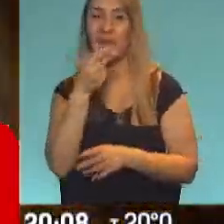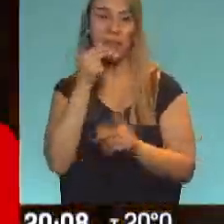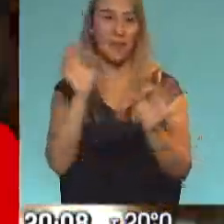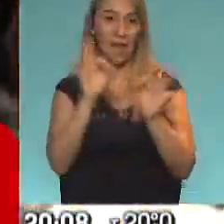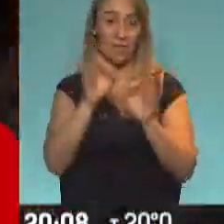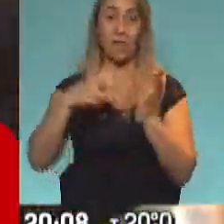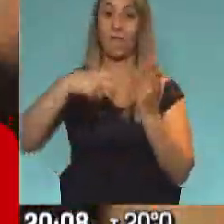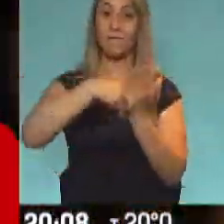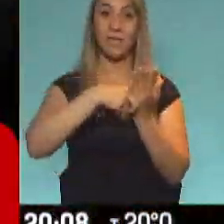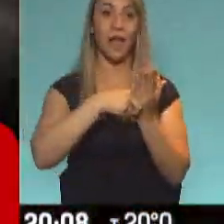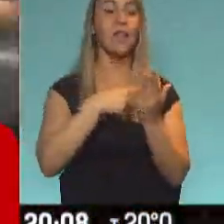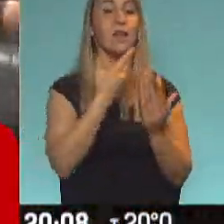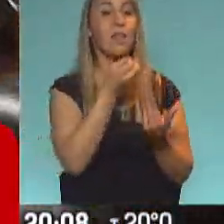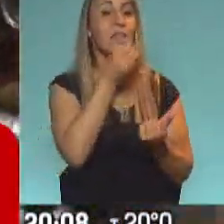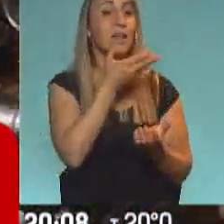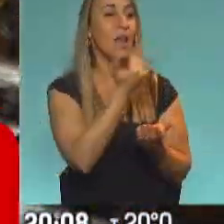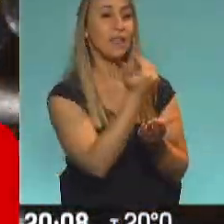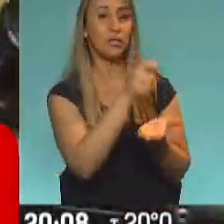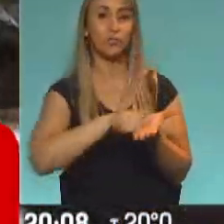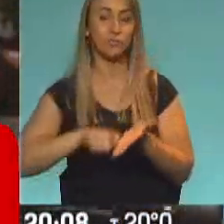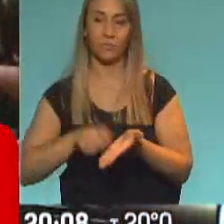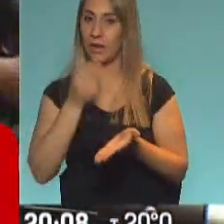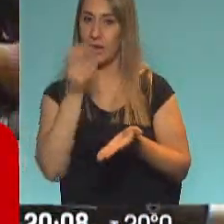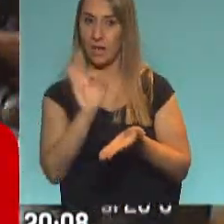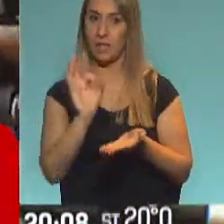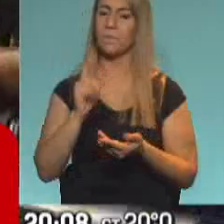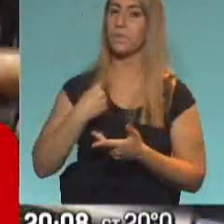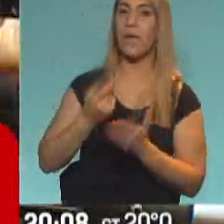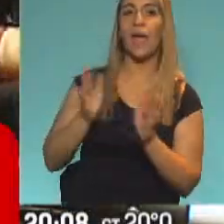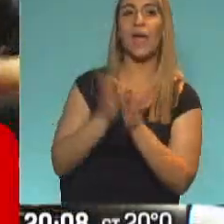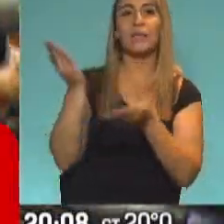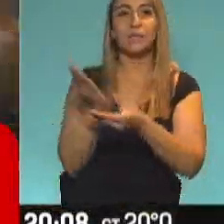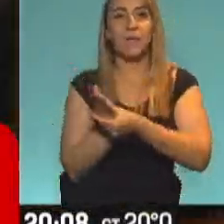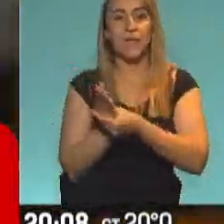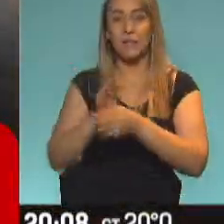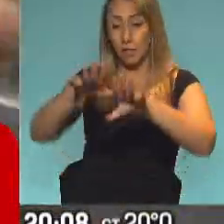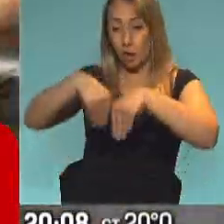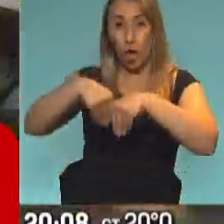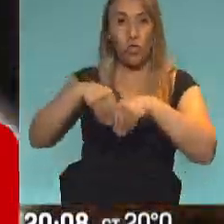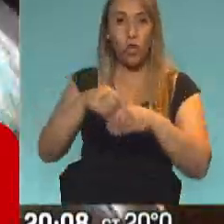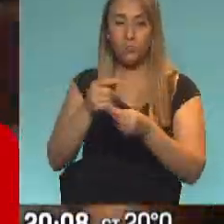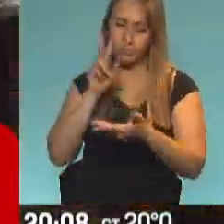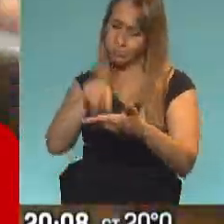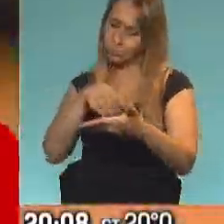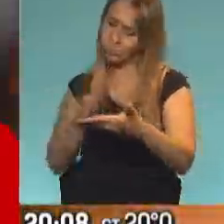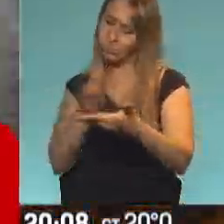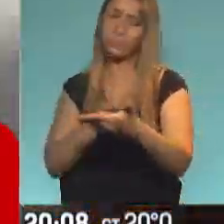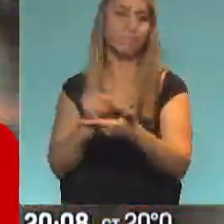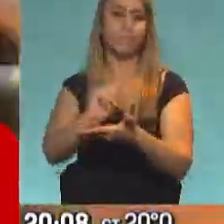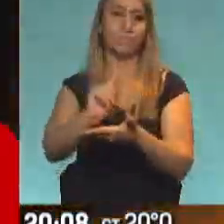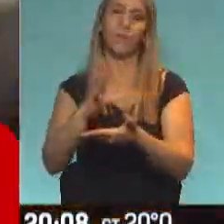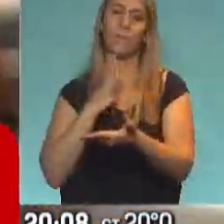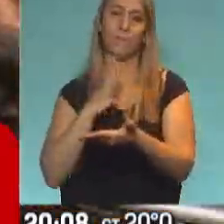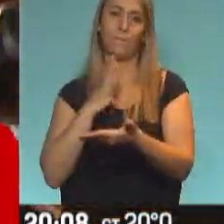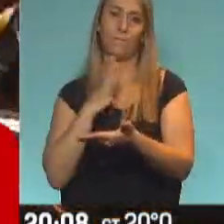tomar declaración testimonial. No accedimos al total del expediente porque están trabajando en el mismo por los allanamientos del fin de semana.